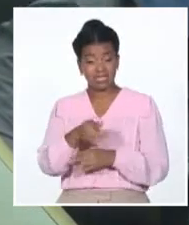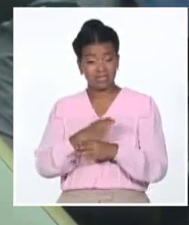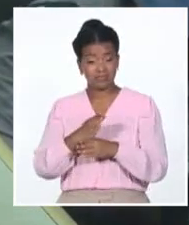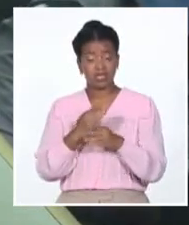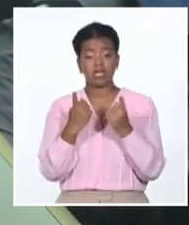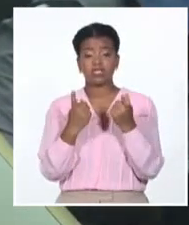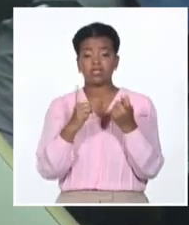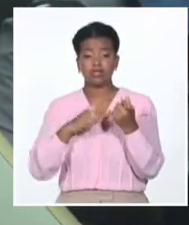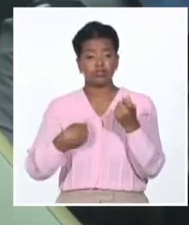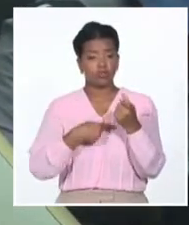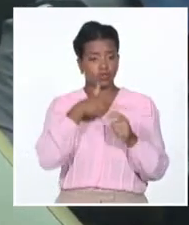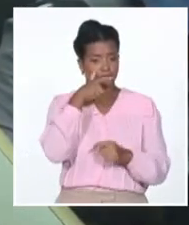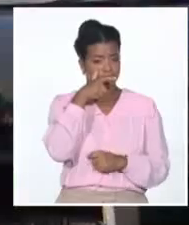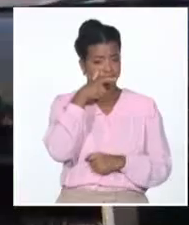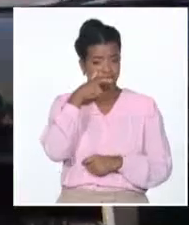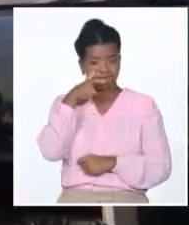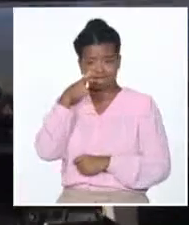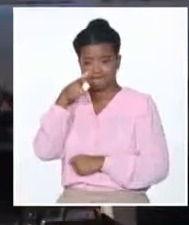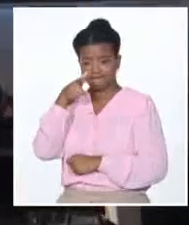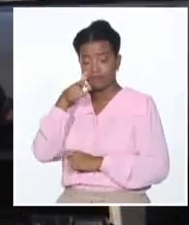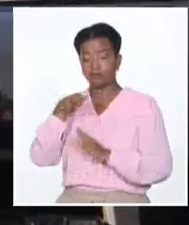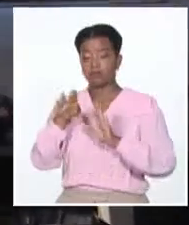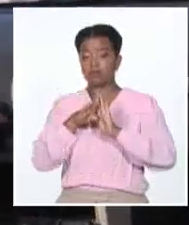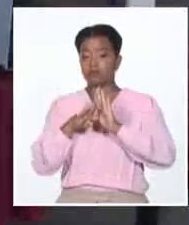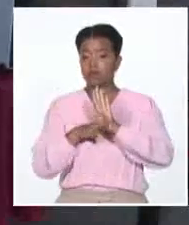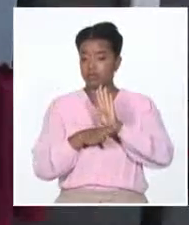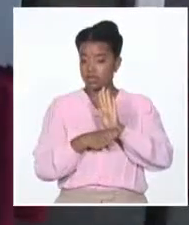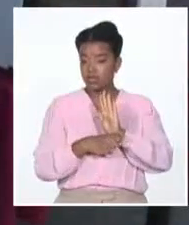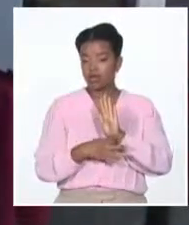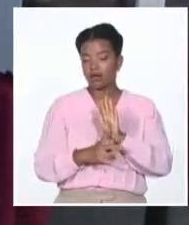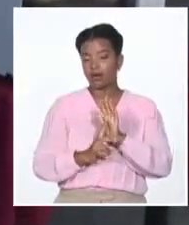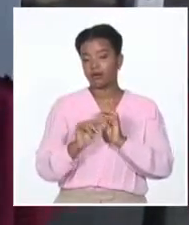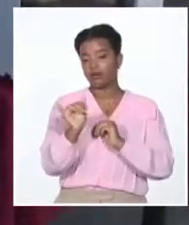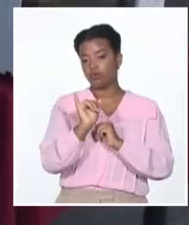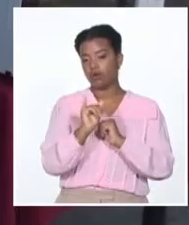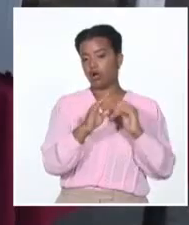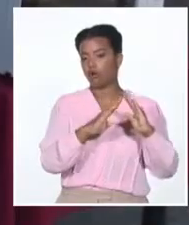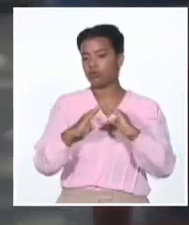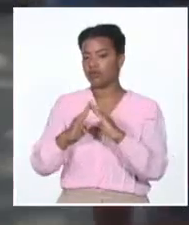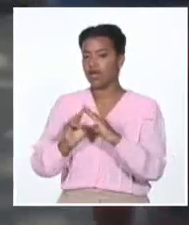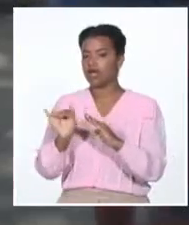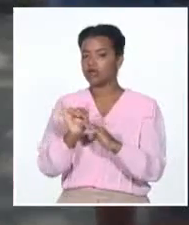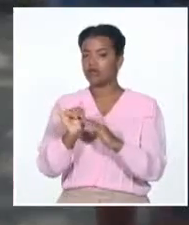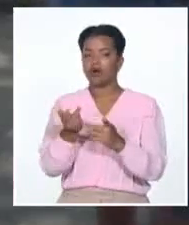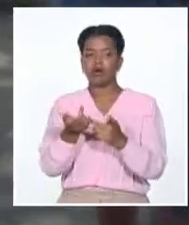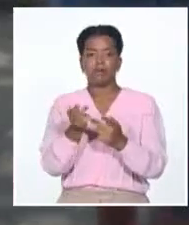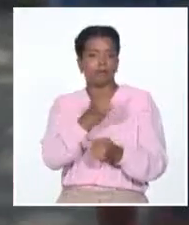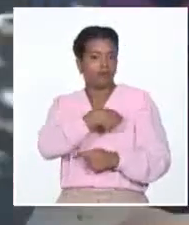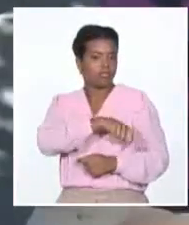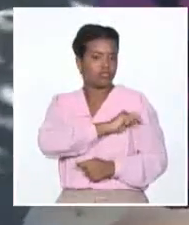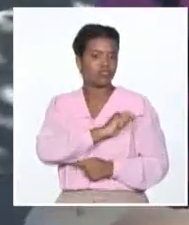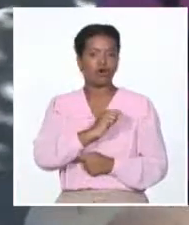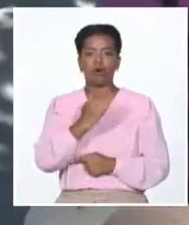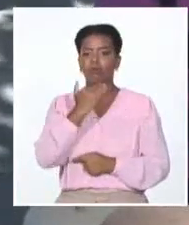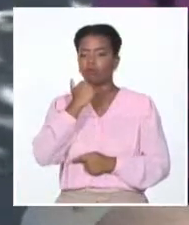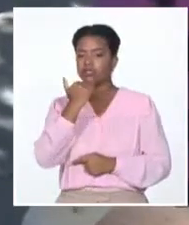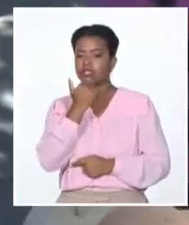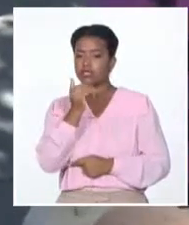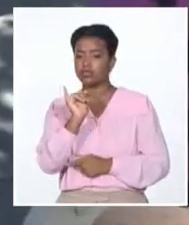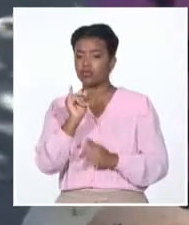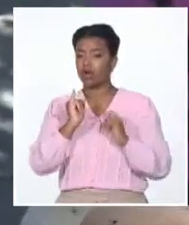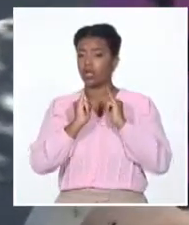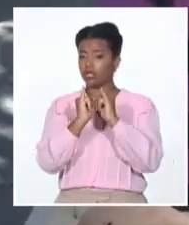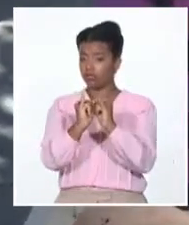la vigilancia y las medidas preventivas entre todos los factores de la comunidad y la sociedad en general, así como de informarnos por los